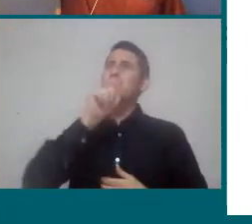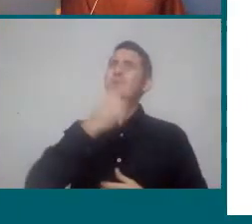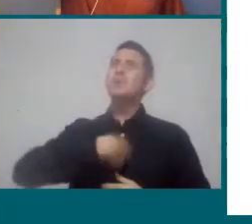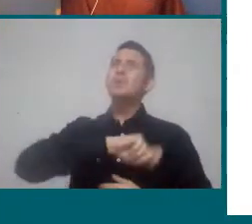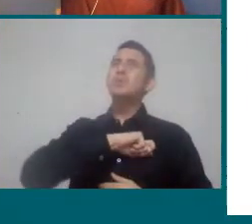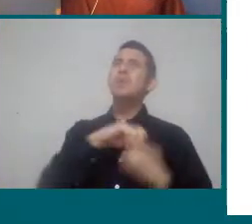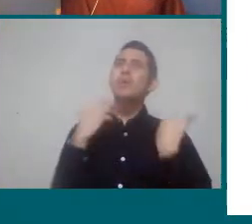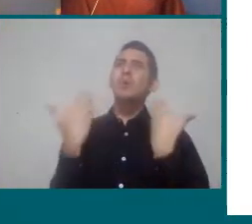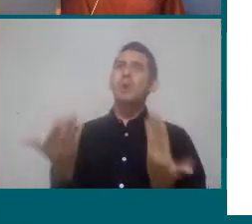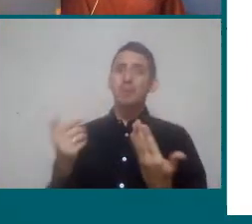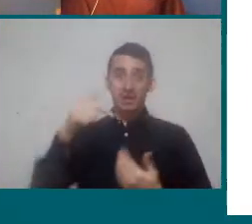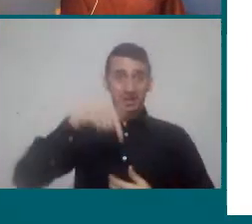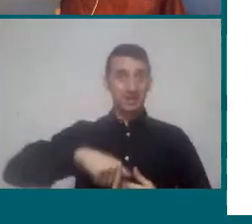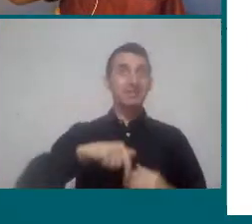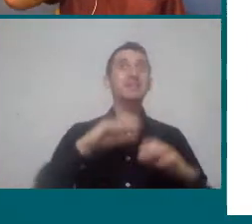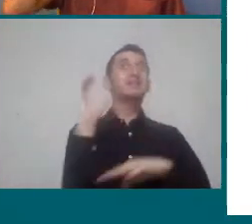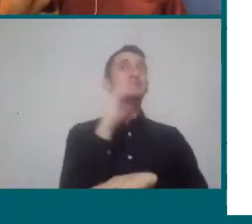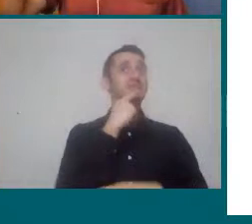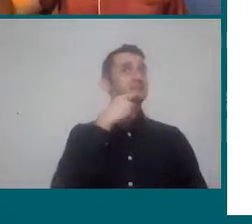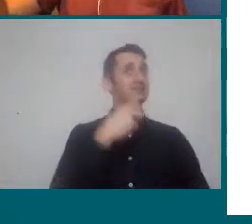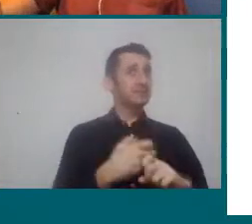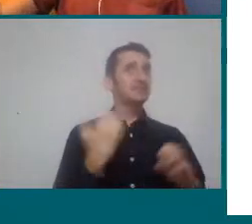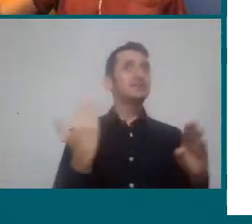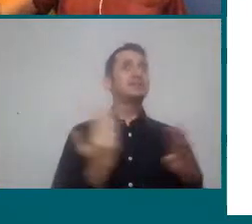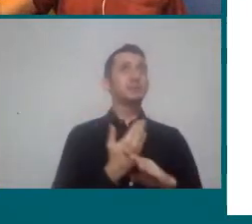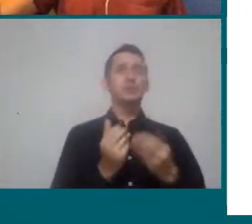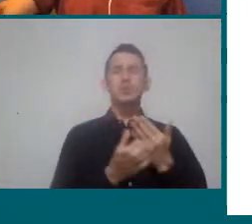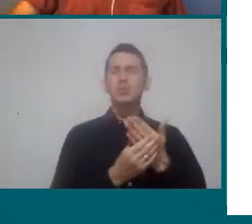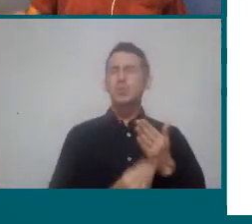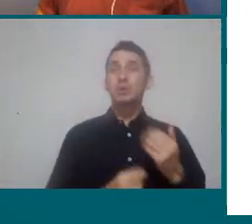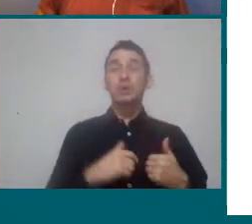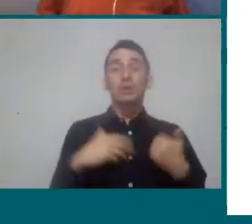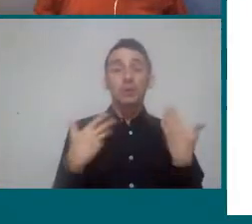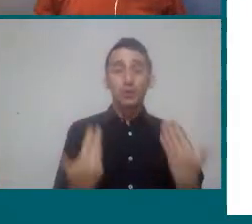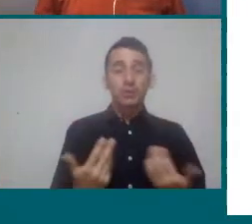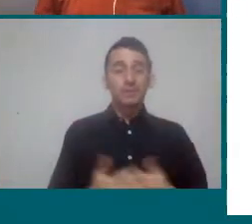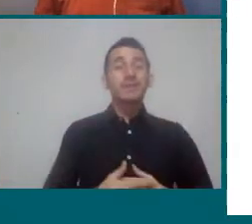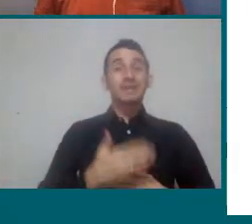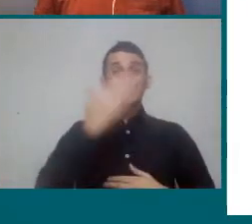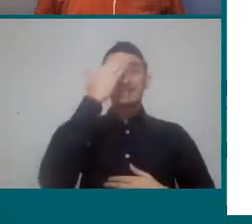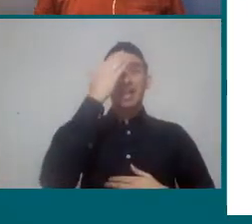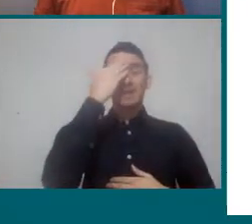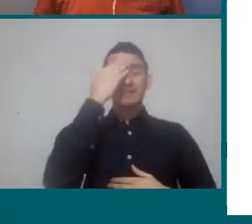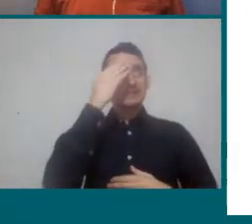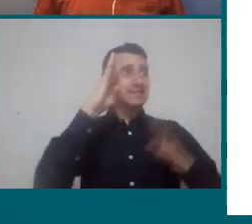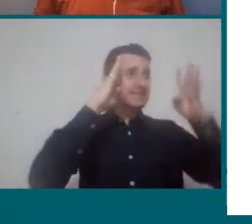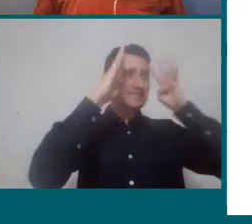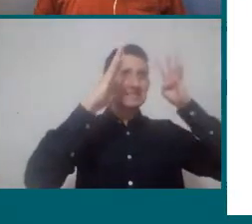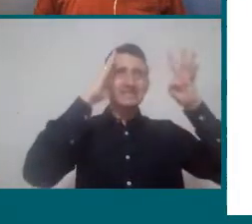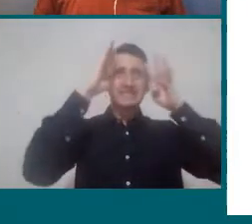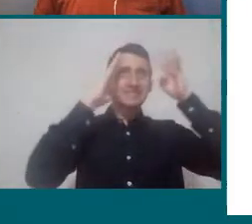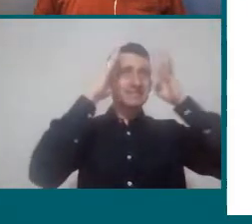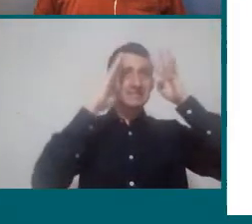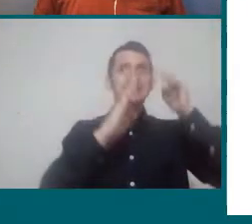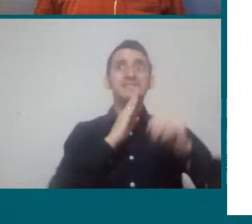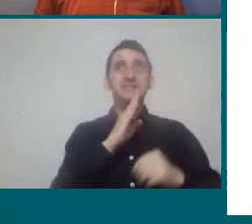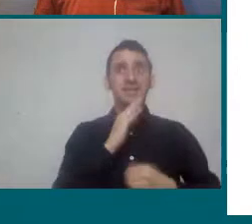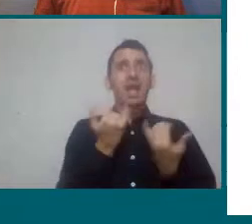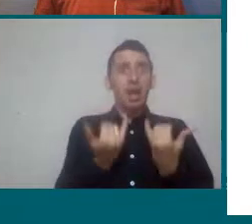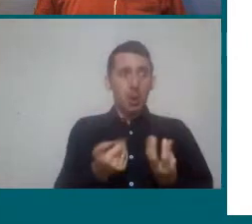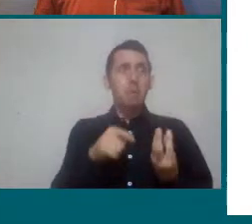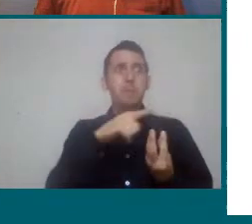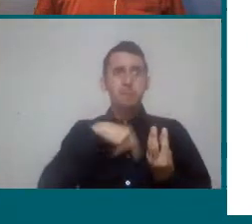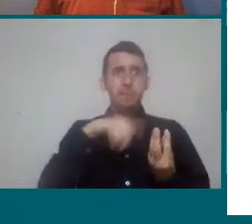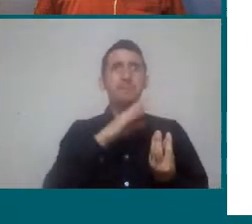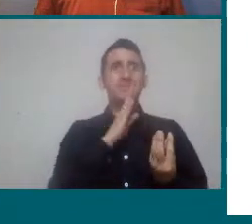España? Porque acá ha sido un verdadero problema. Sin embargo, mucha creatividad ha aflorado en estos días